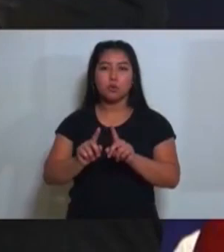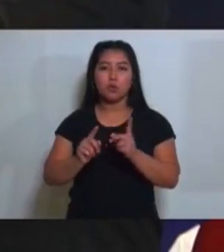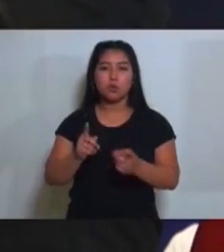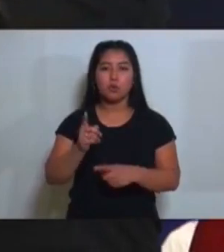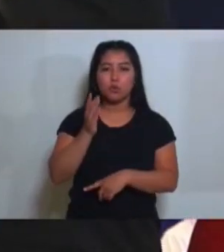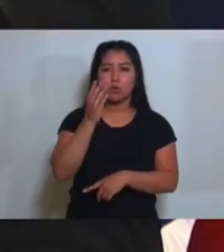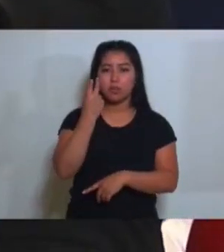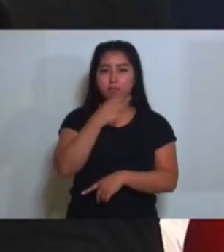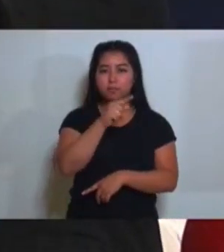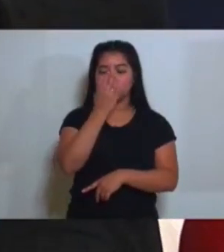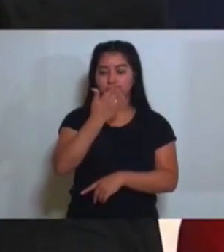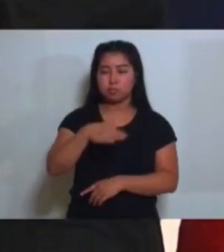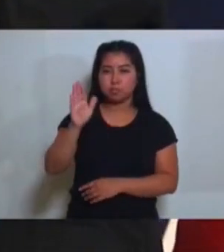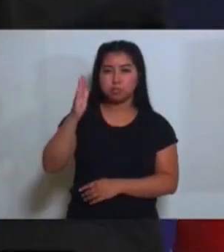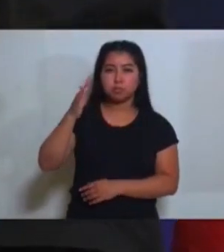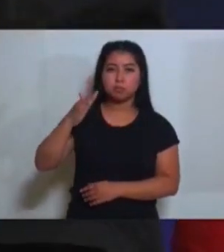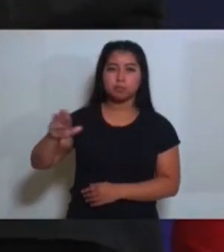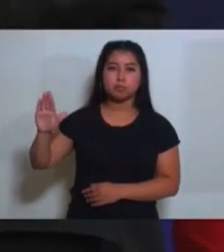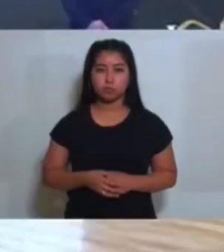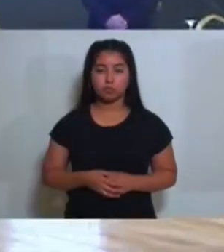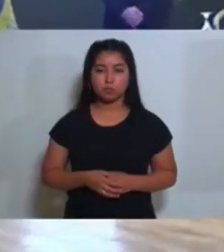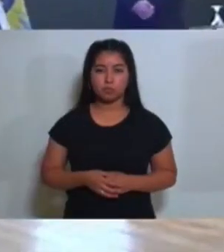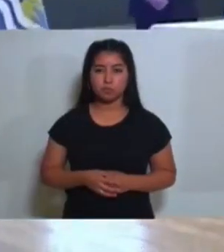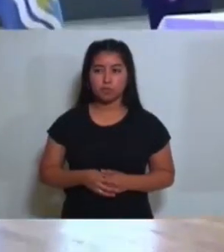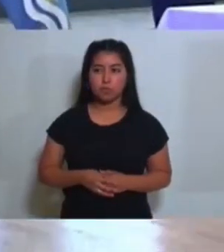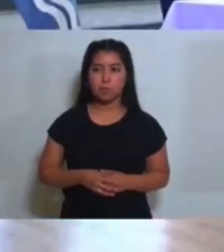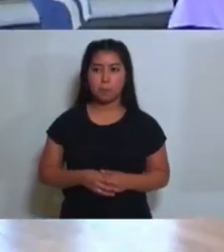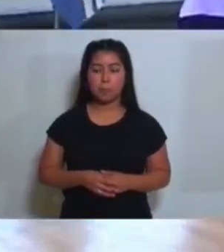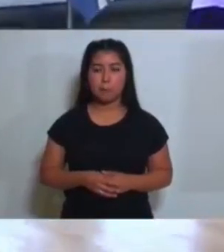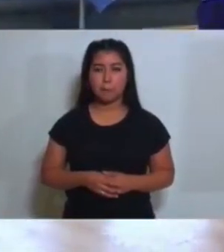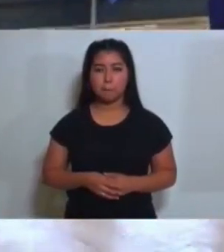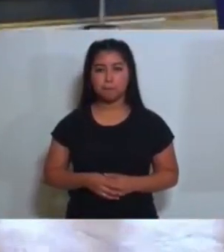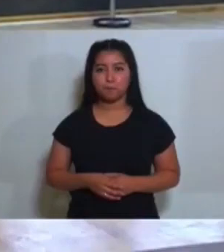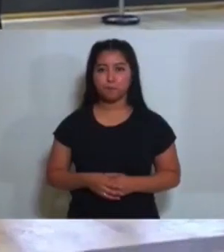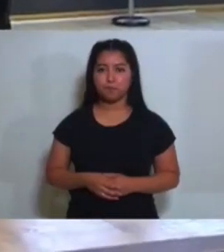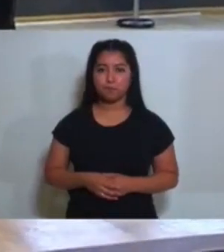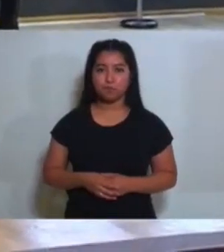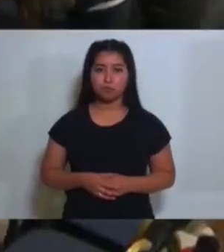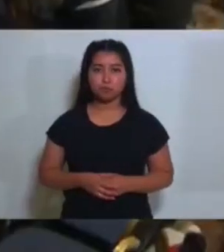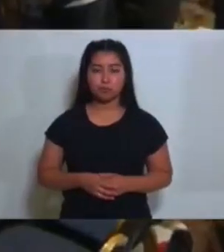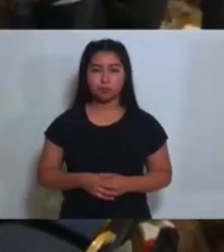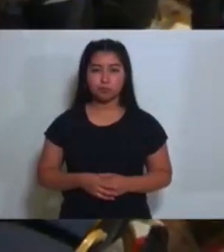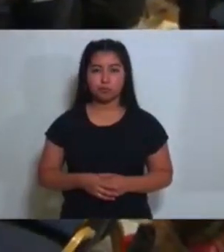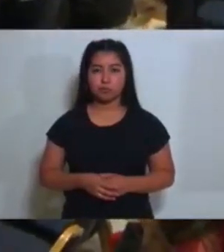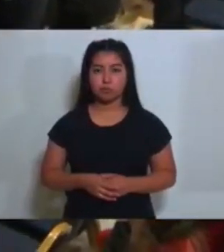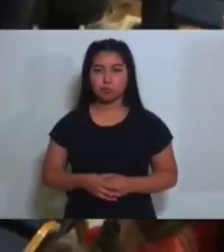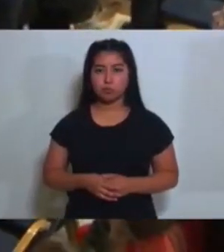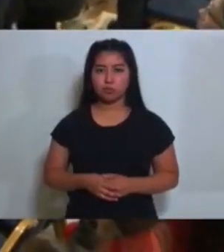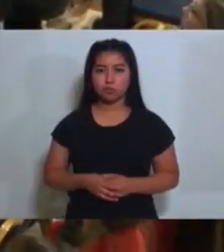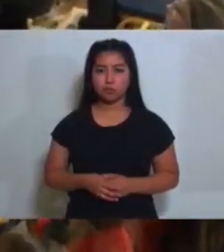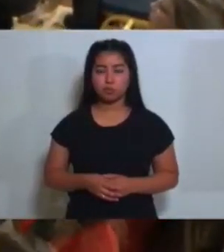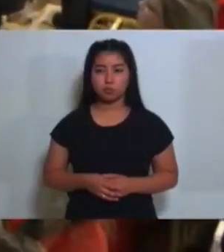de fomento, vamos a revisar y definir prioridades de obras que se iniciaron de